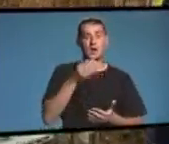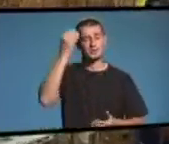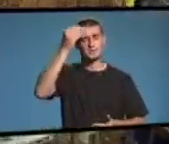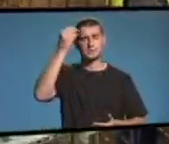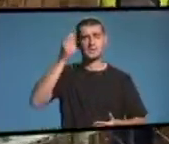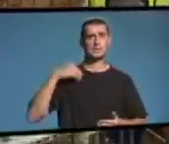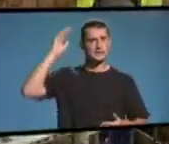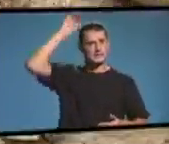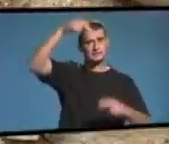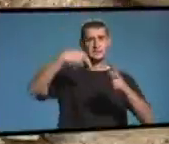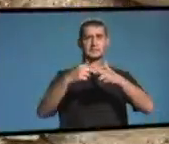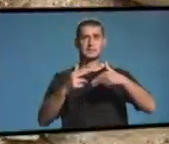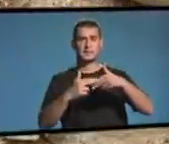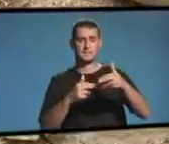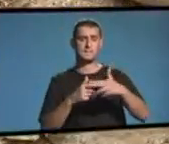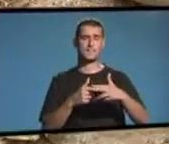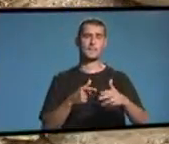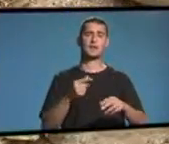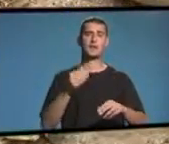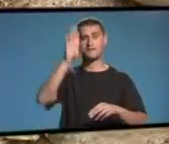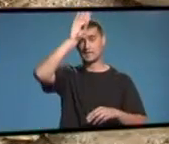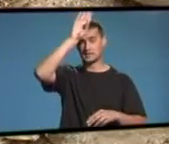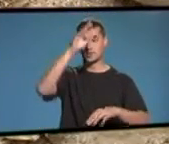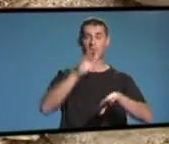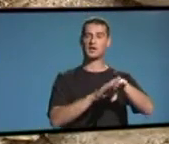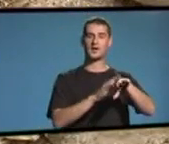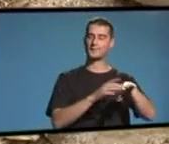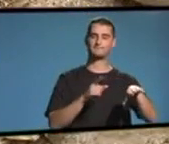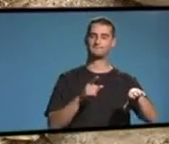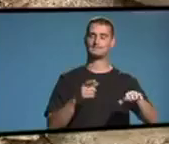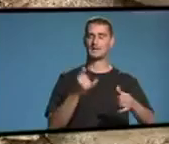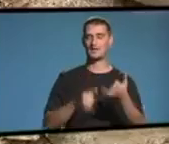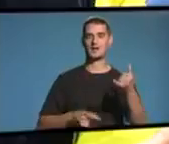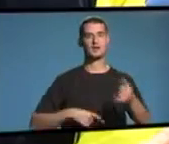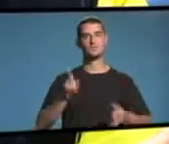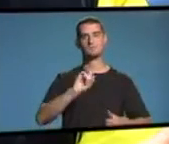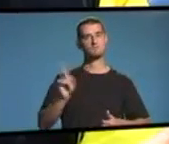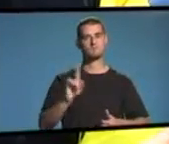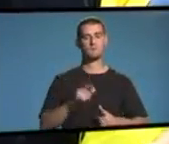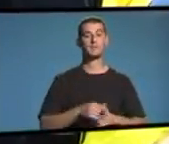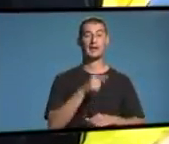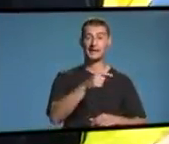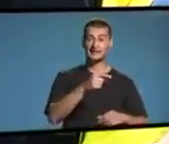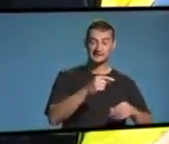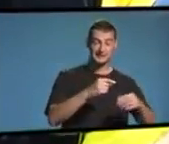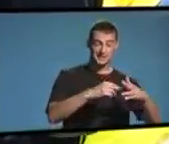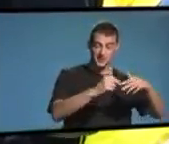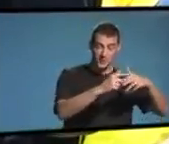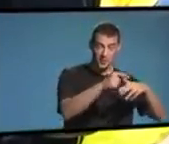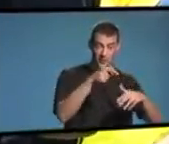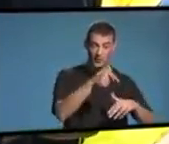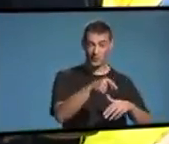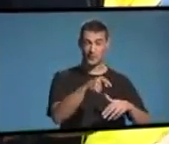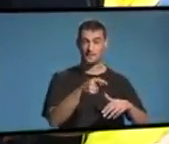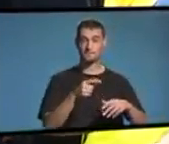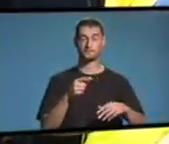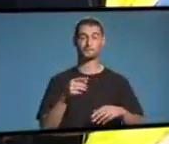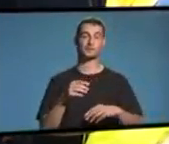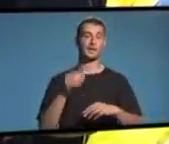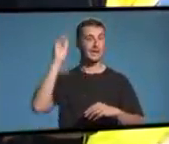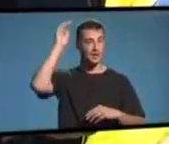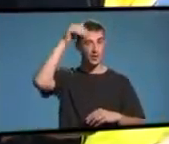imaxes do evento a 214 clientes para a súa emisión en espazos da Sexta, Cuatro ou Antena 3. Esta repercusión non se quedou en el día del desfile,